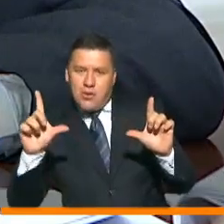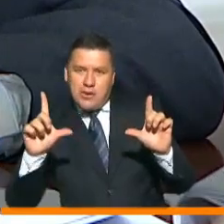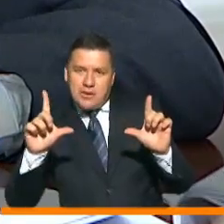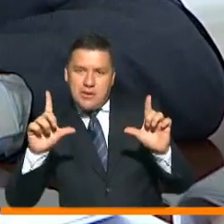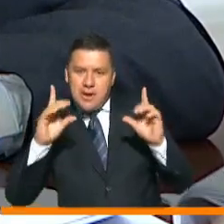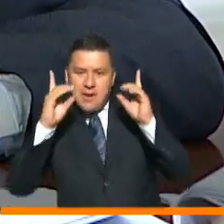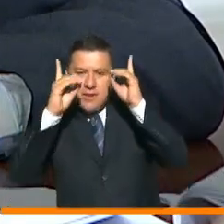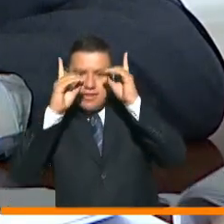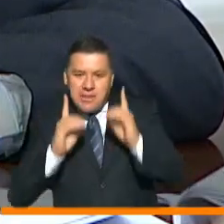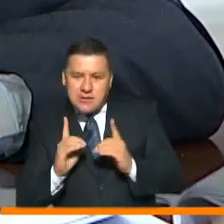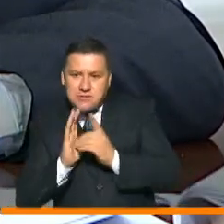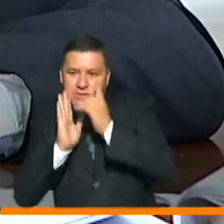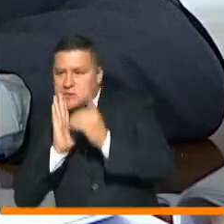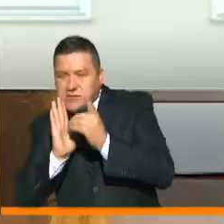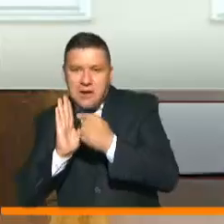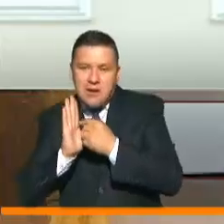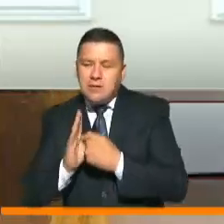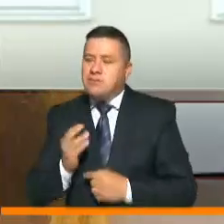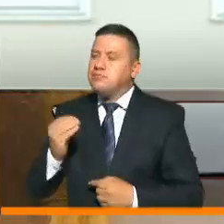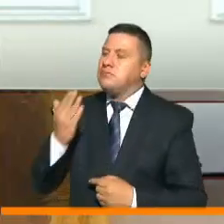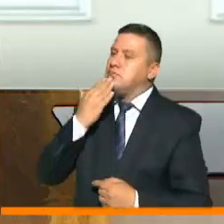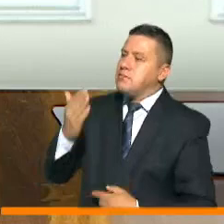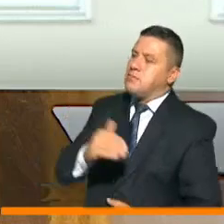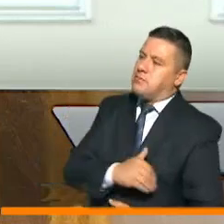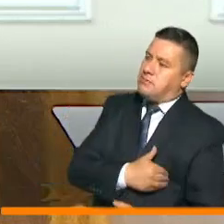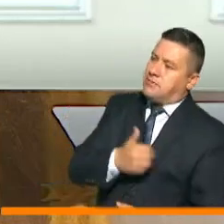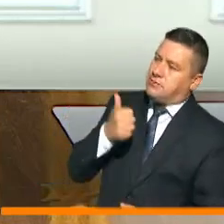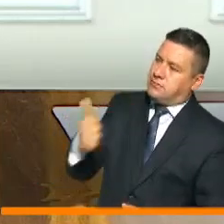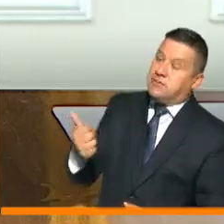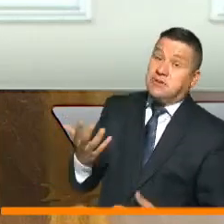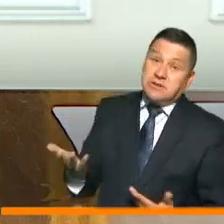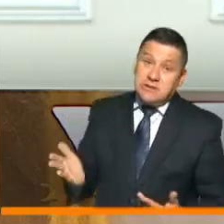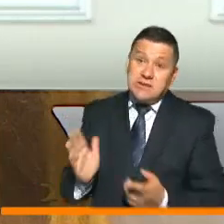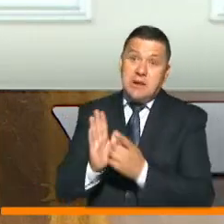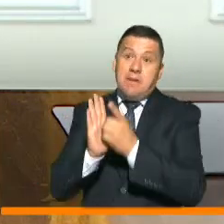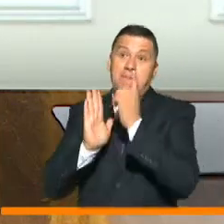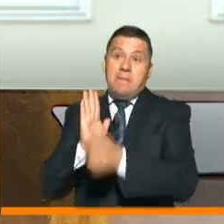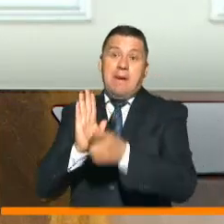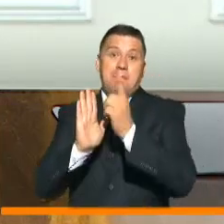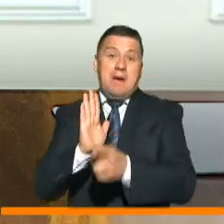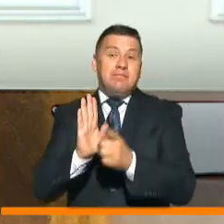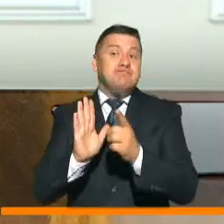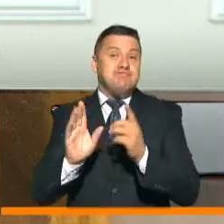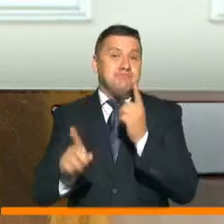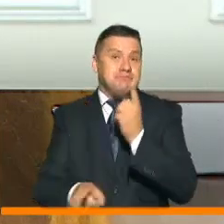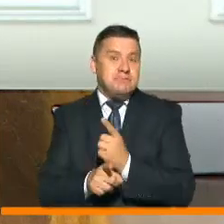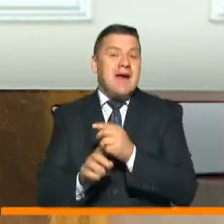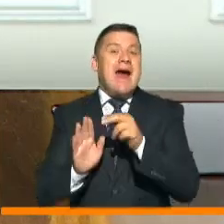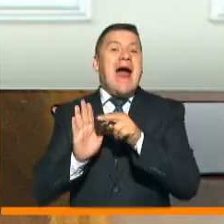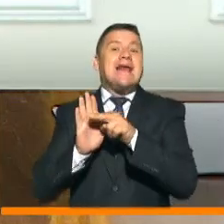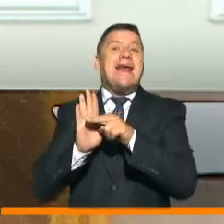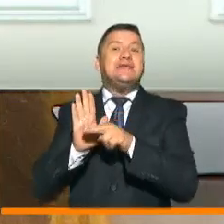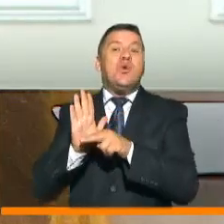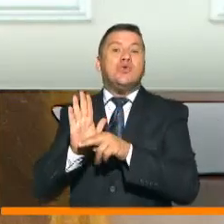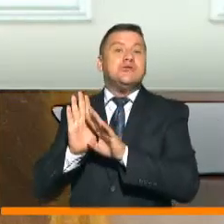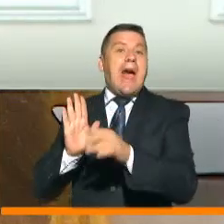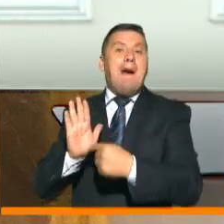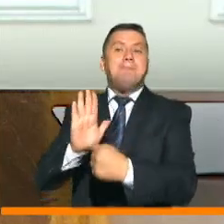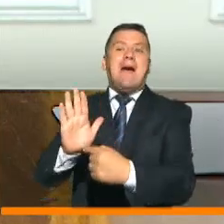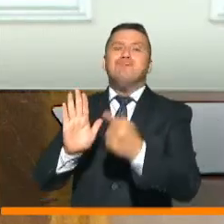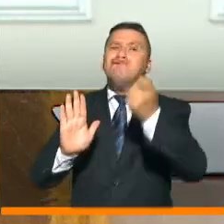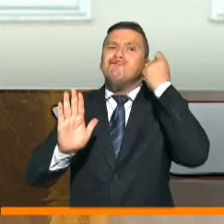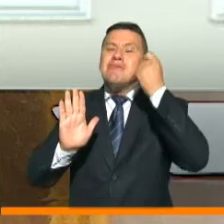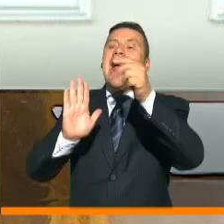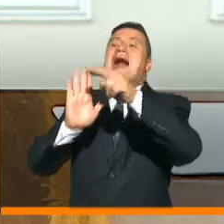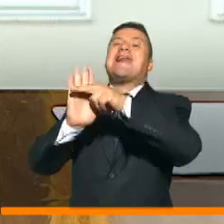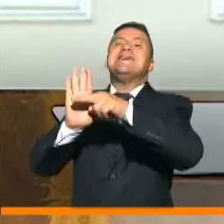decisión frente a las semanas subsiguientes. Muchísimas gracias, ministro. Además, todas estas medidas son acordes con la resolución que presentamos en días